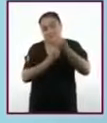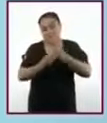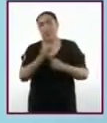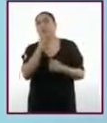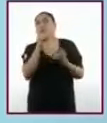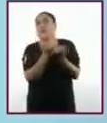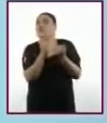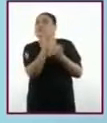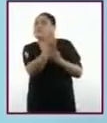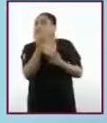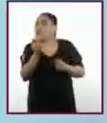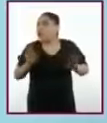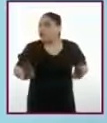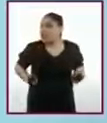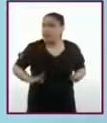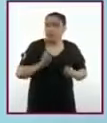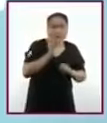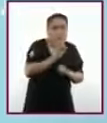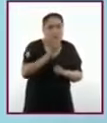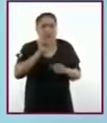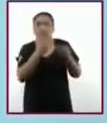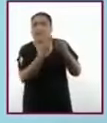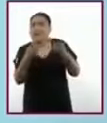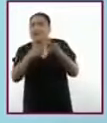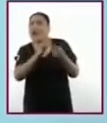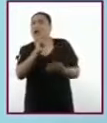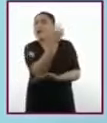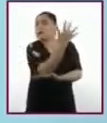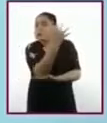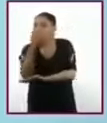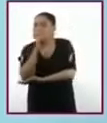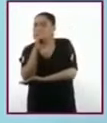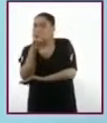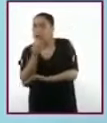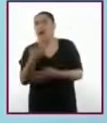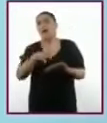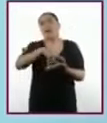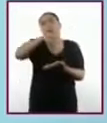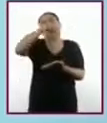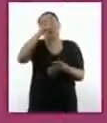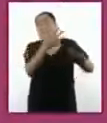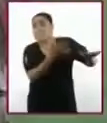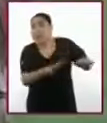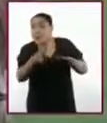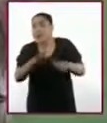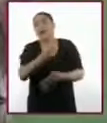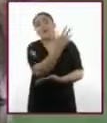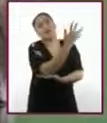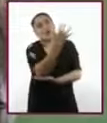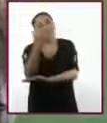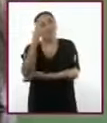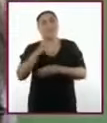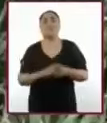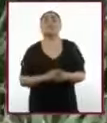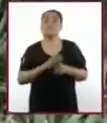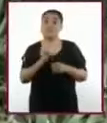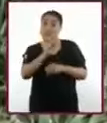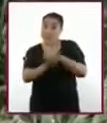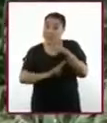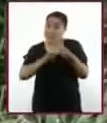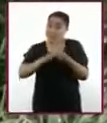y diferencias de cada uno de los ecosistemas en la selva, desierto, el mar y el bosque. En la naturaleza,